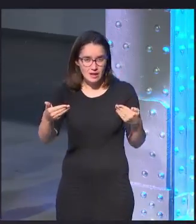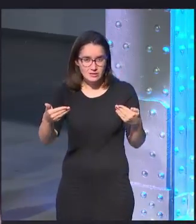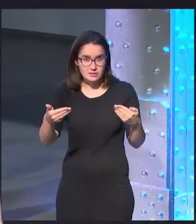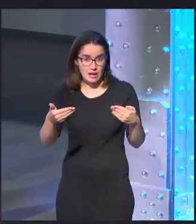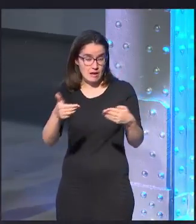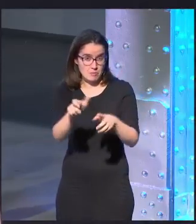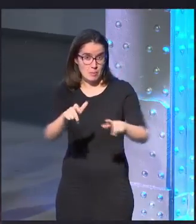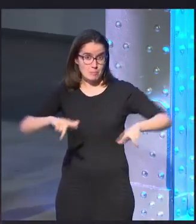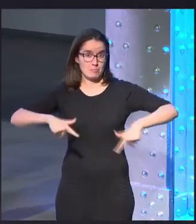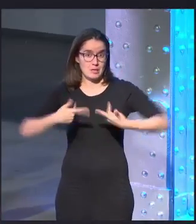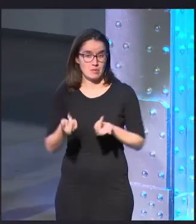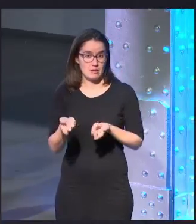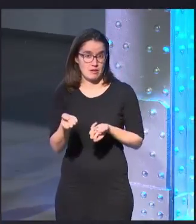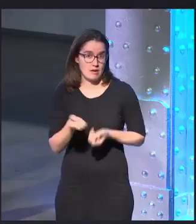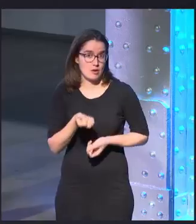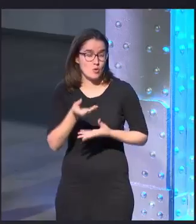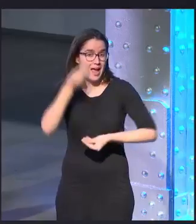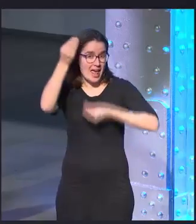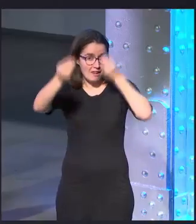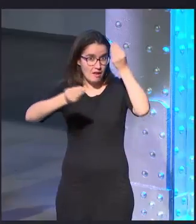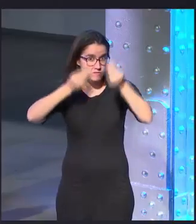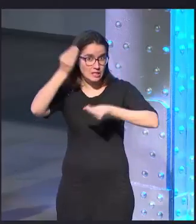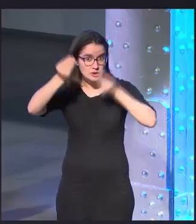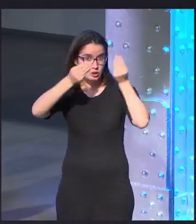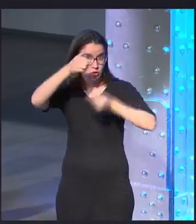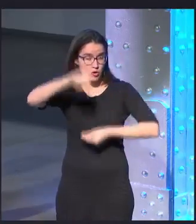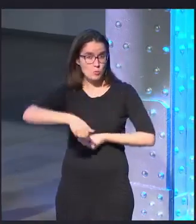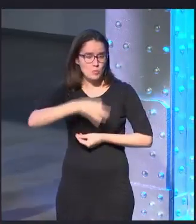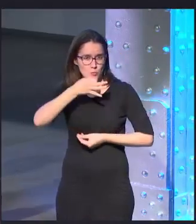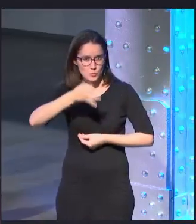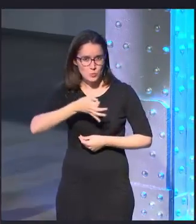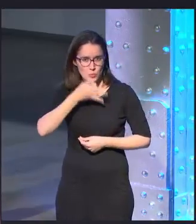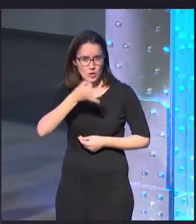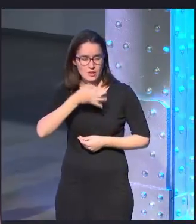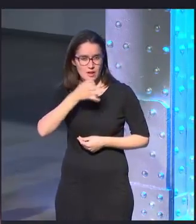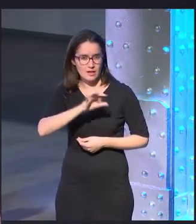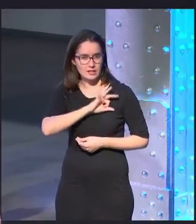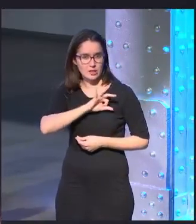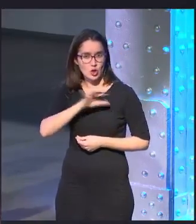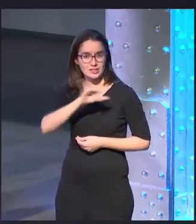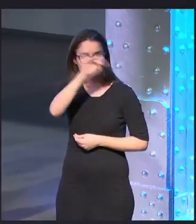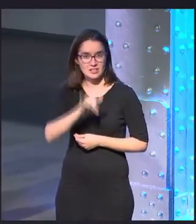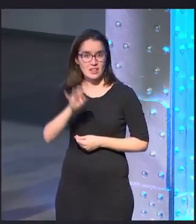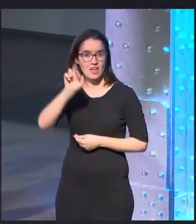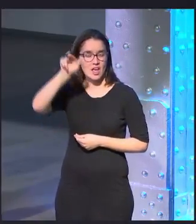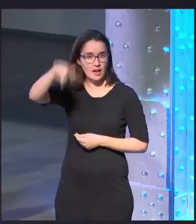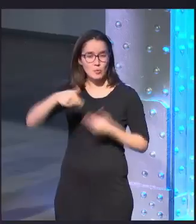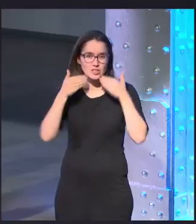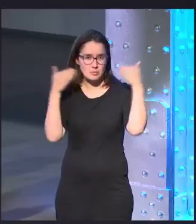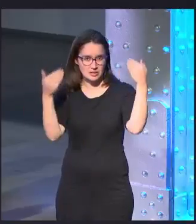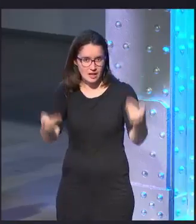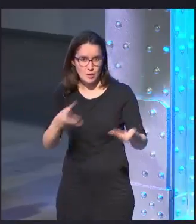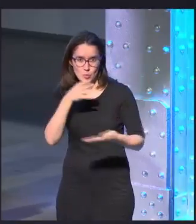me permite compartir una reflexión en esta tarde, al señor Sánchez Terán. Así que muchísimas